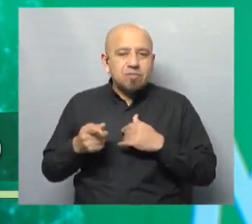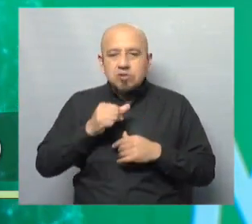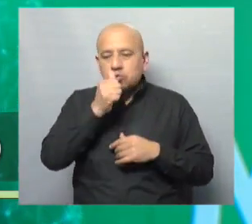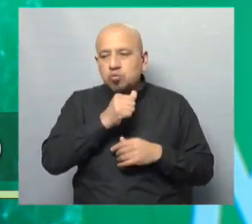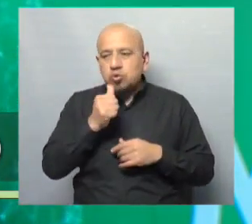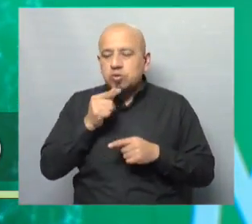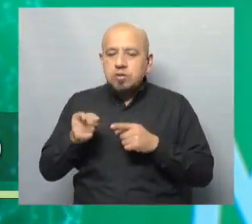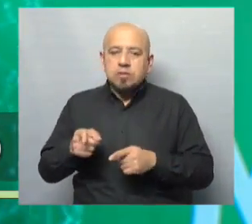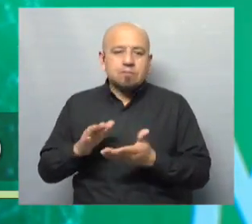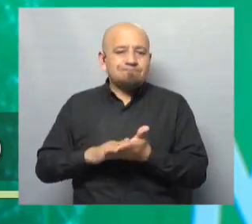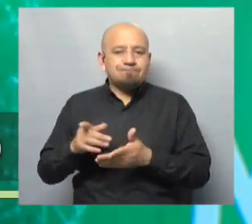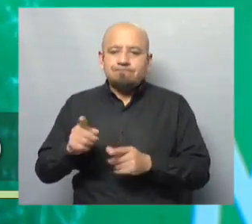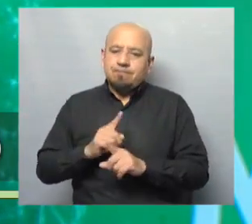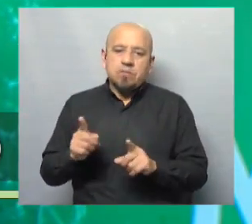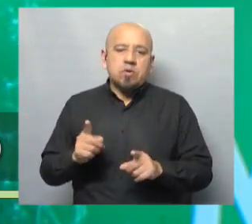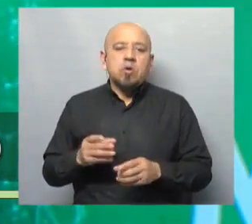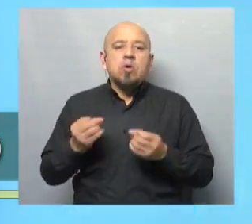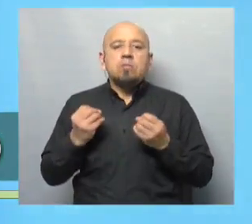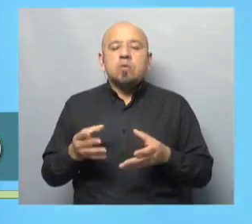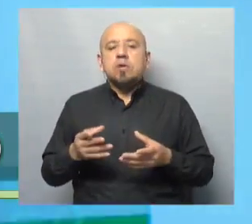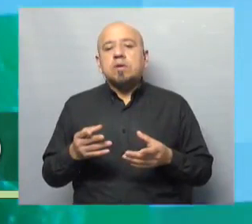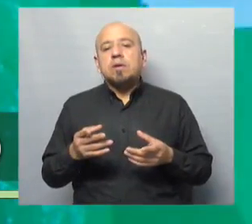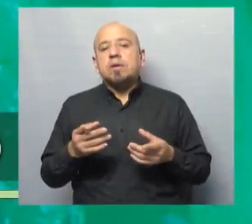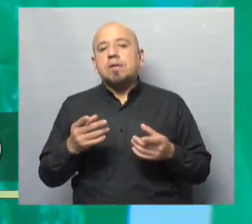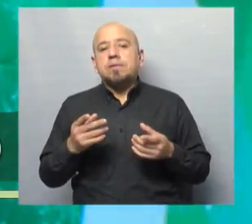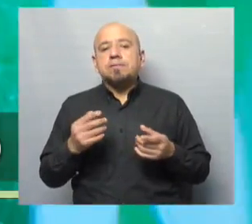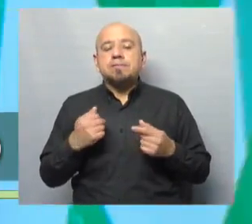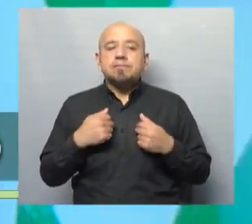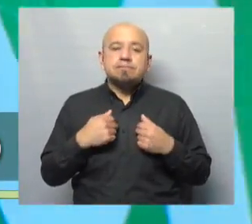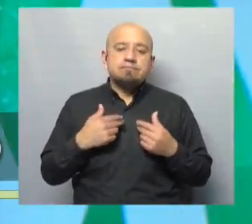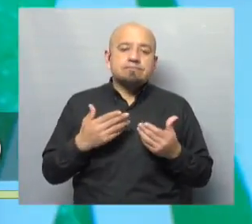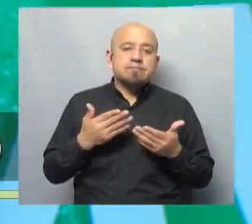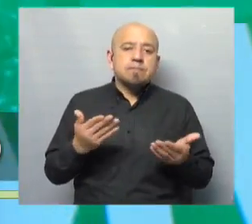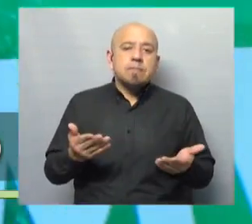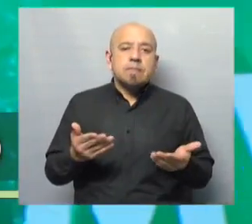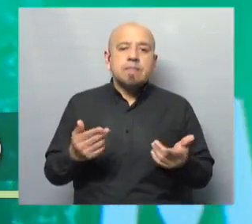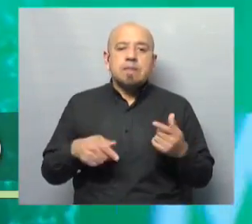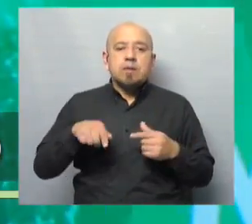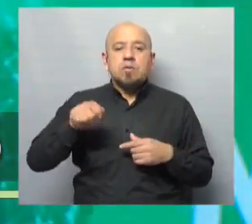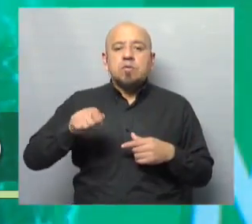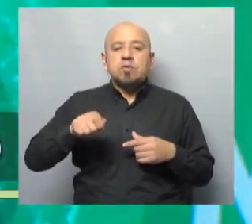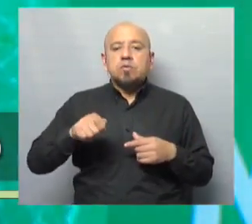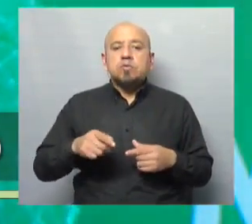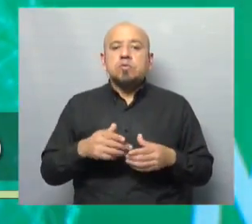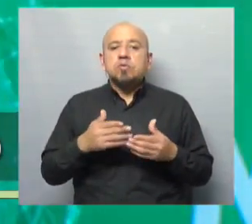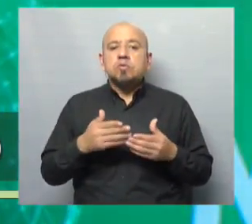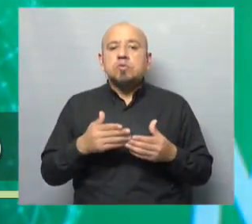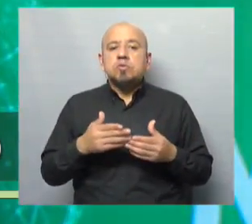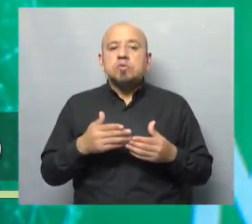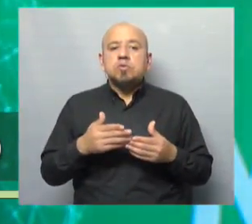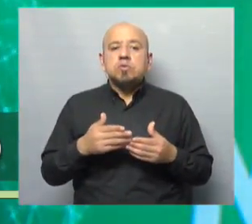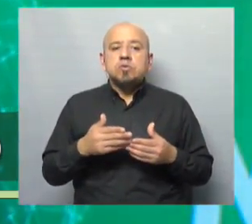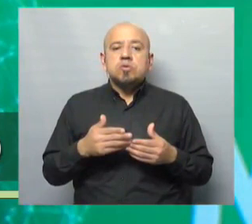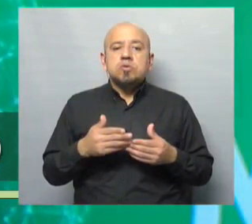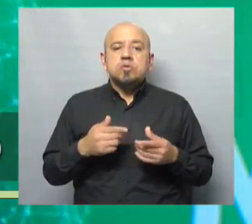y además tenemos estamos buscando un asesoramiento jurídico en profundidad en relación